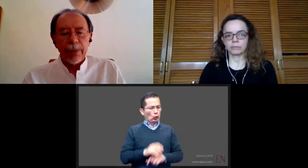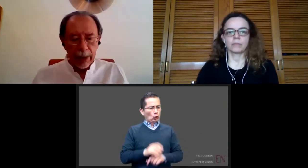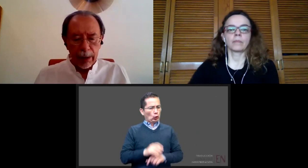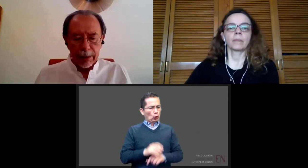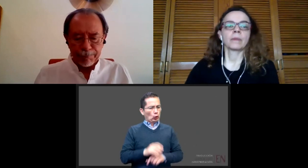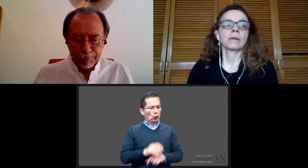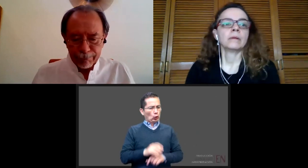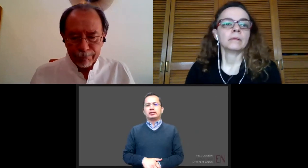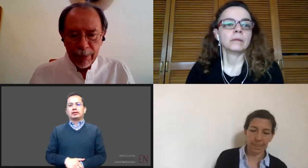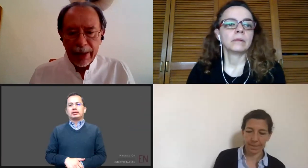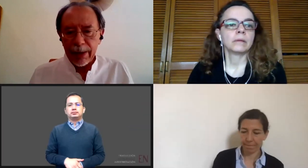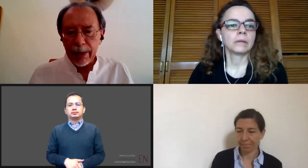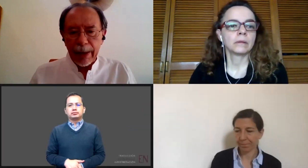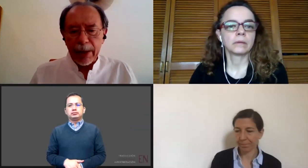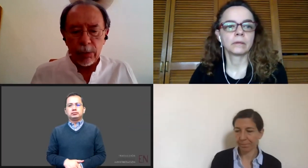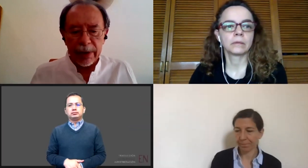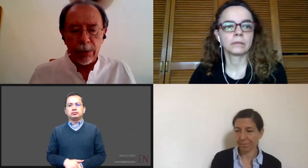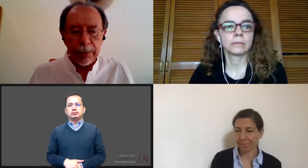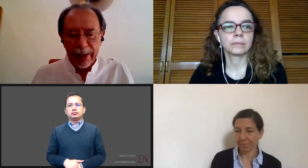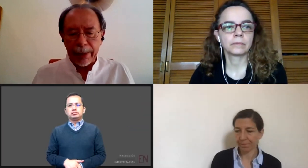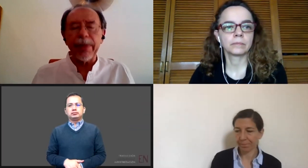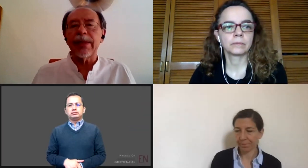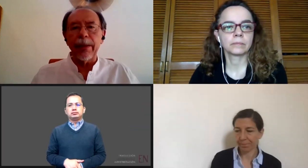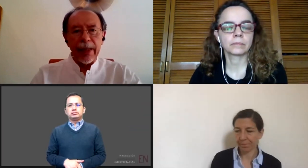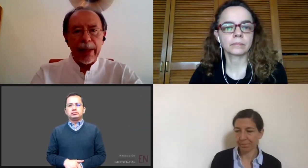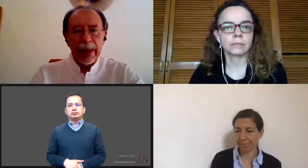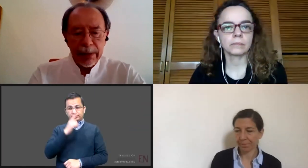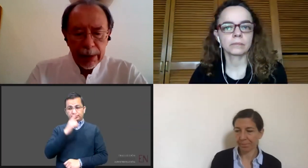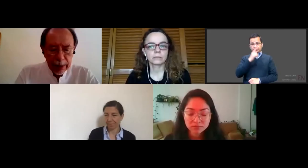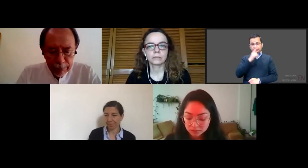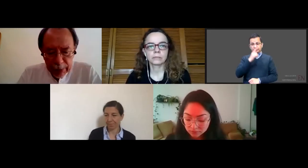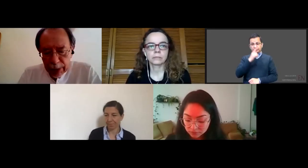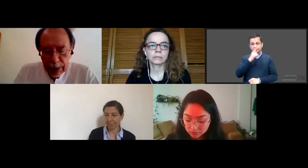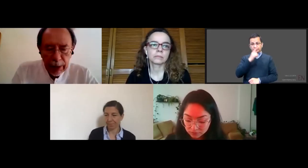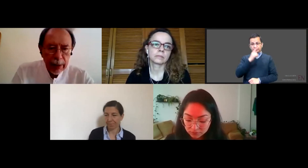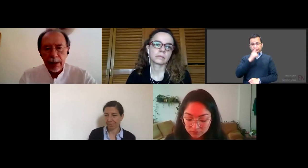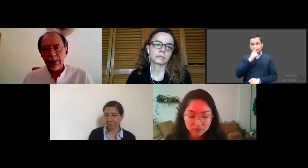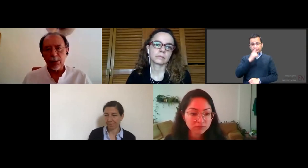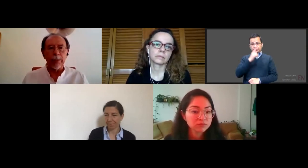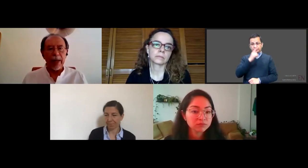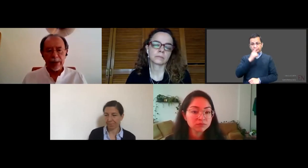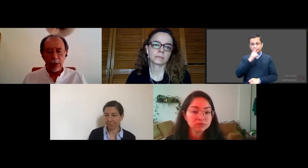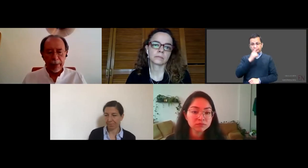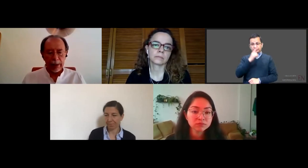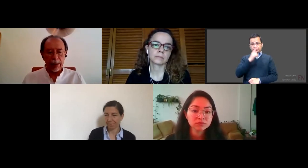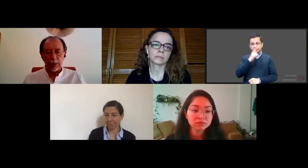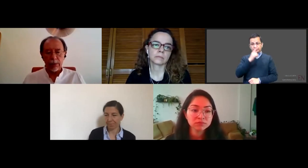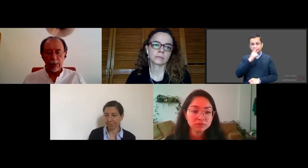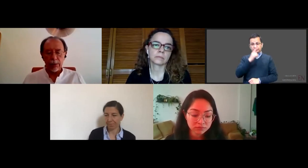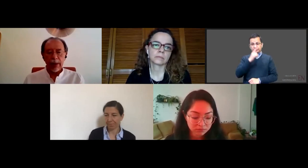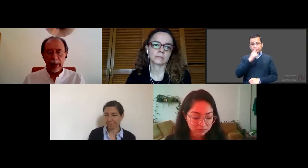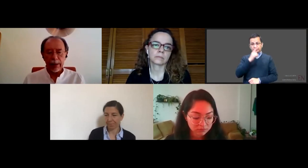Bueno, la pregunta sobre qué pasa en América Latina y su comparación con